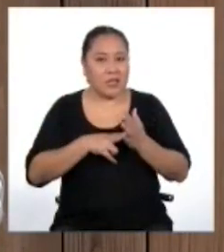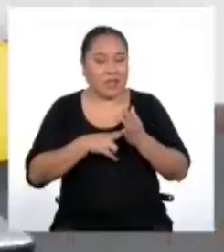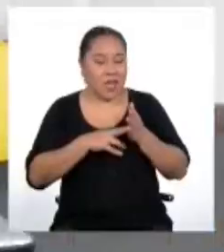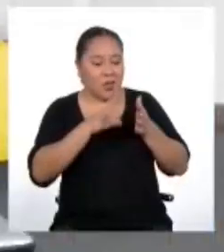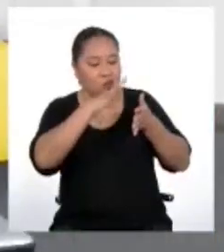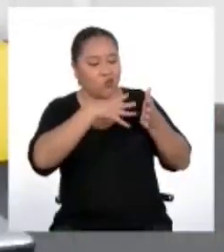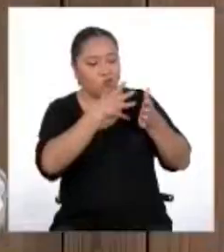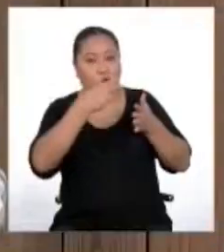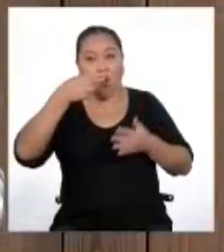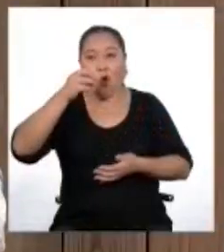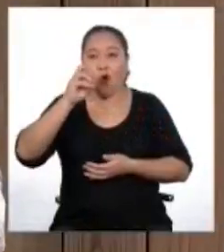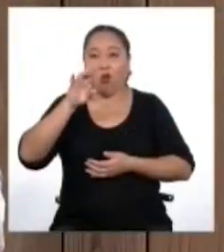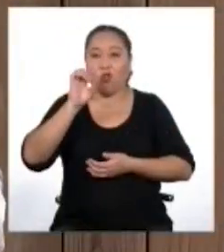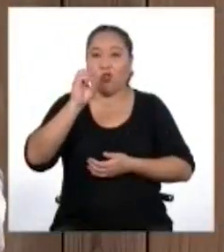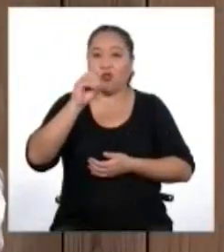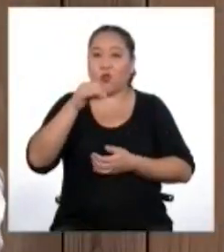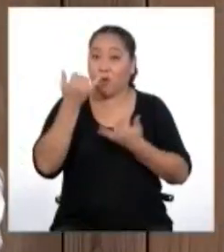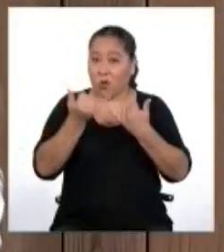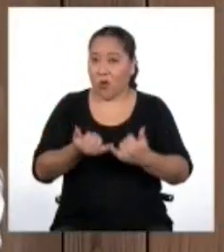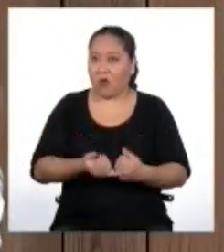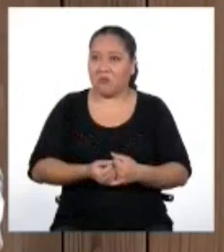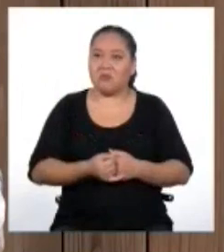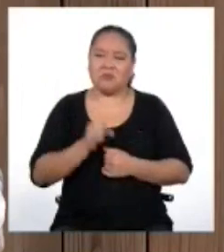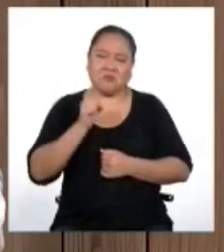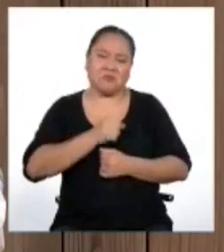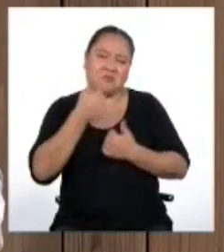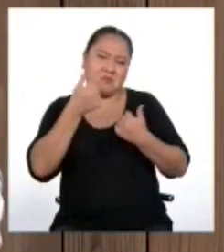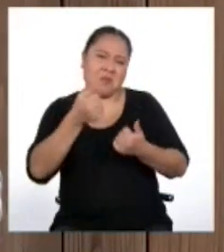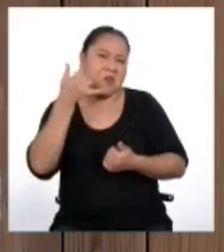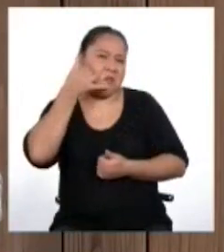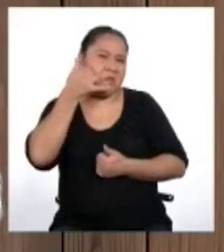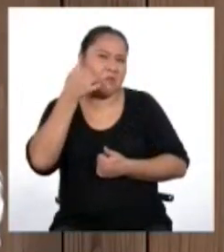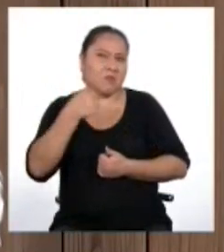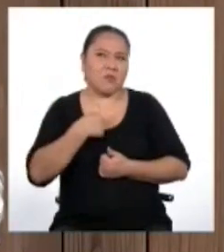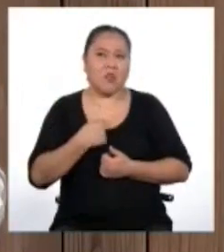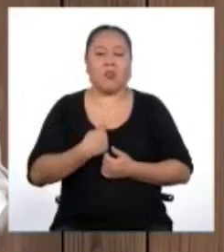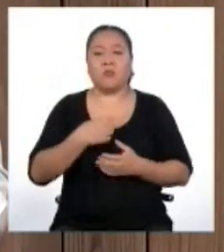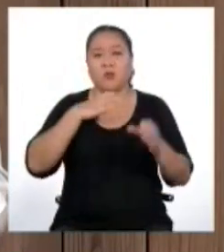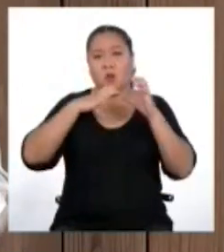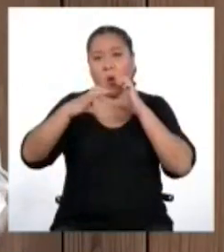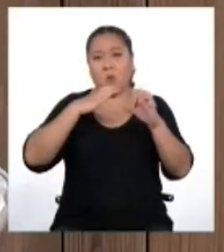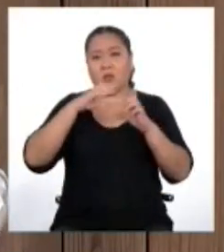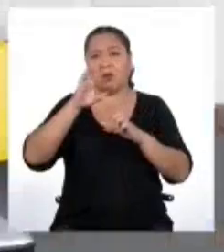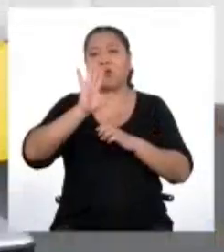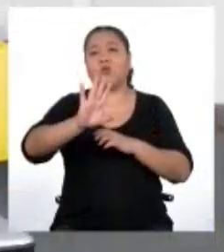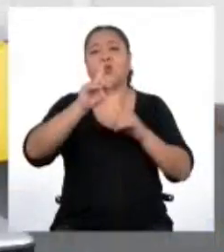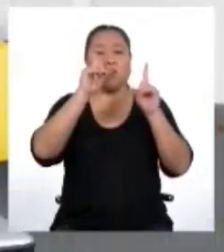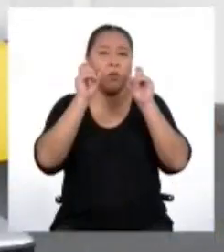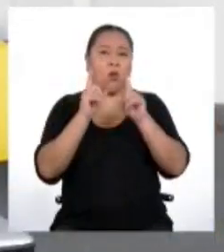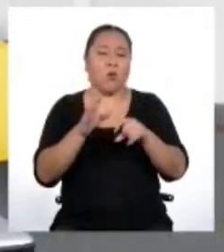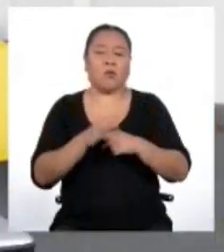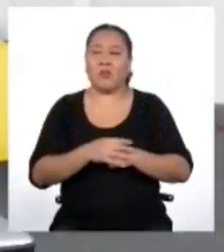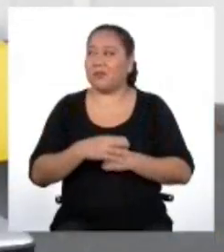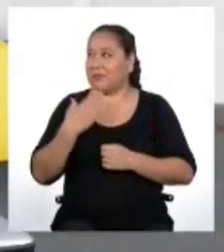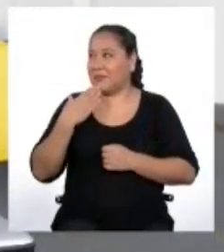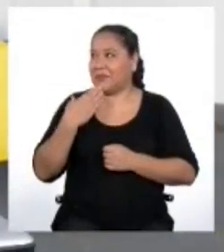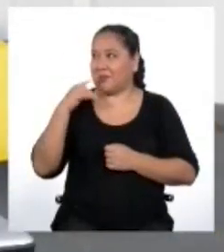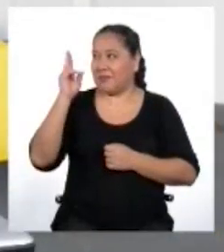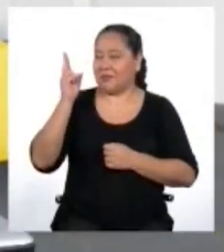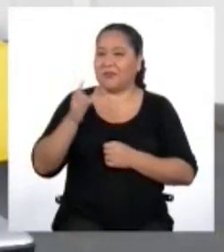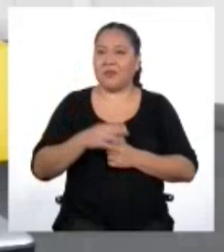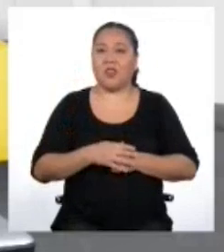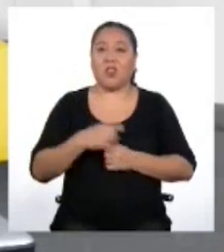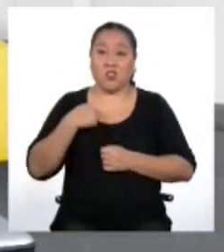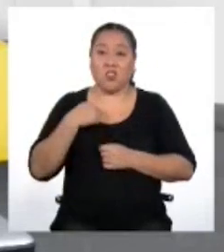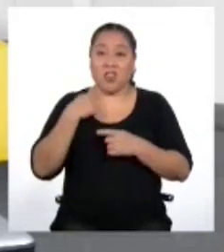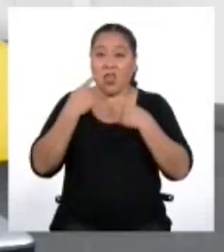hoy. Sí. Bueno, está bien que me haya llamado. Ahora conmigo conversaremos sobre tu pregunta. Gracias, profesor. Mire,